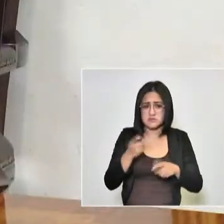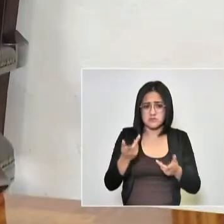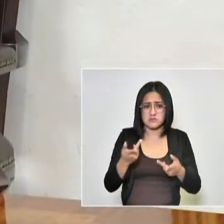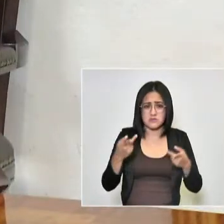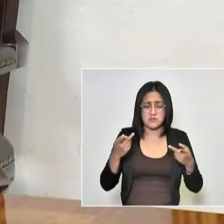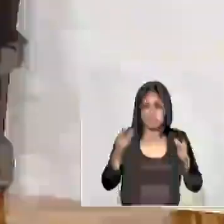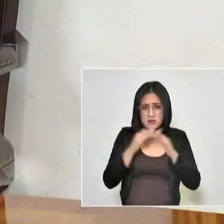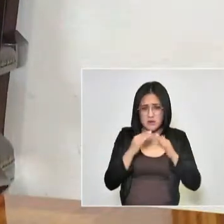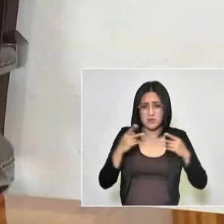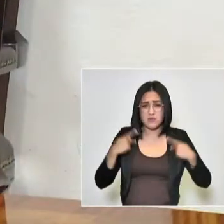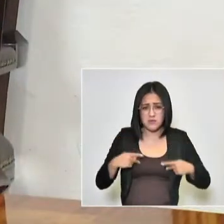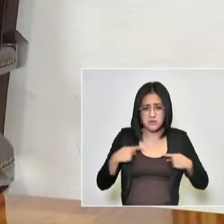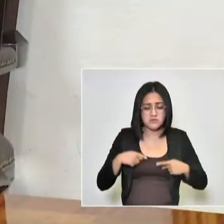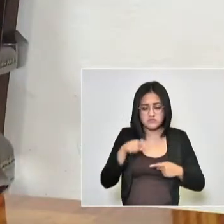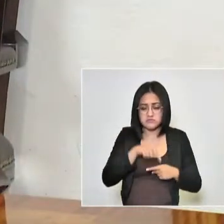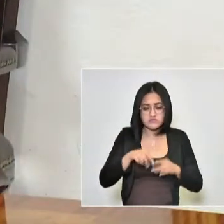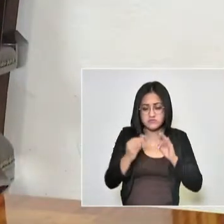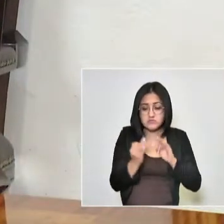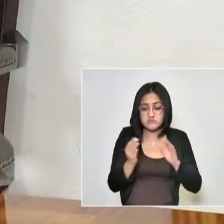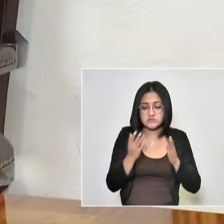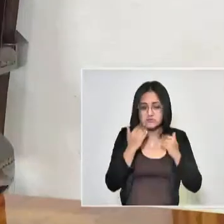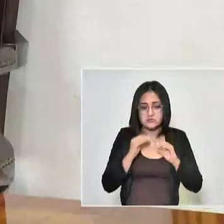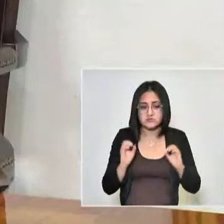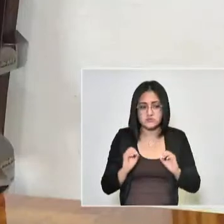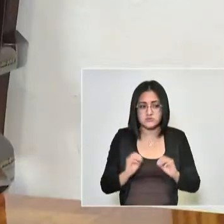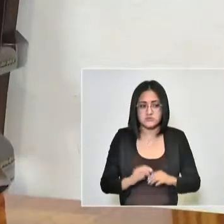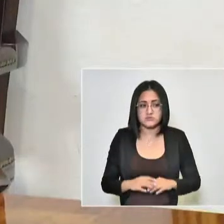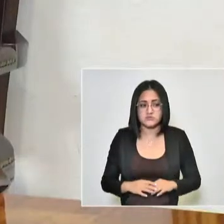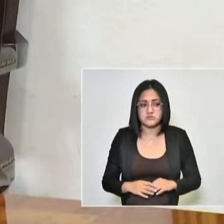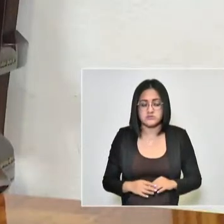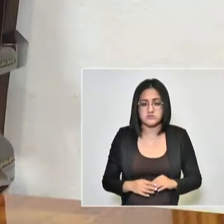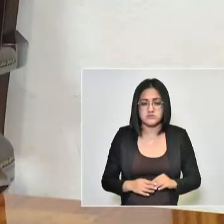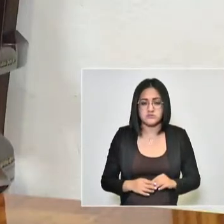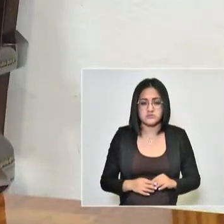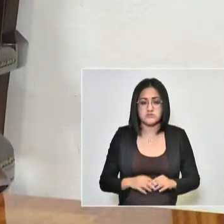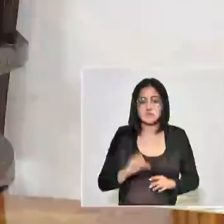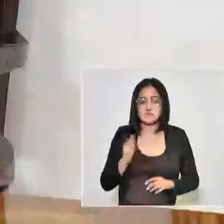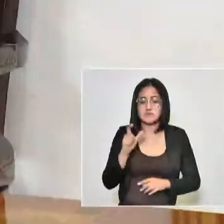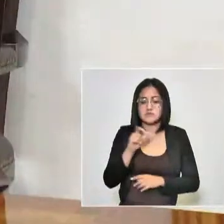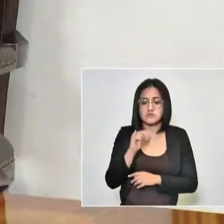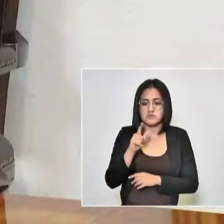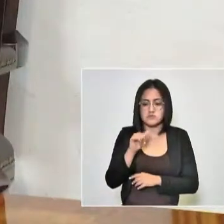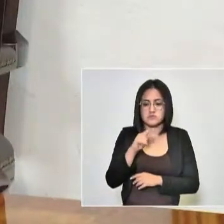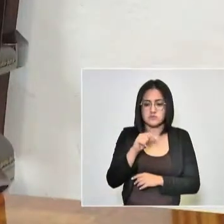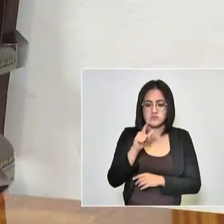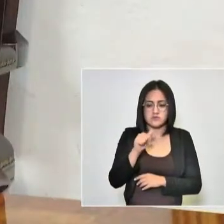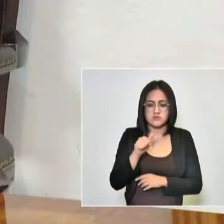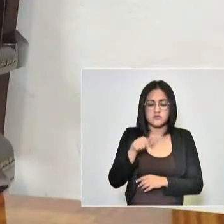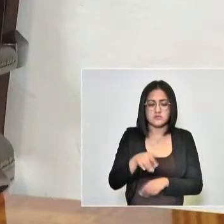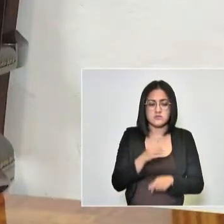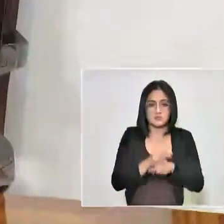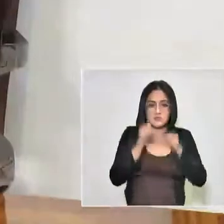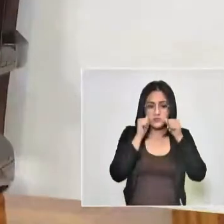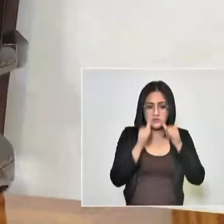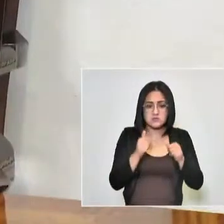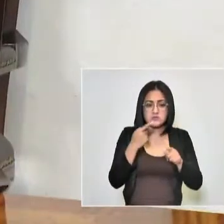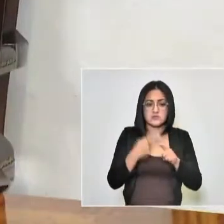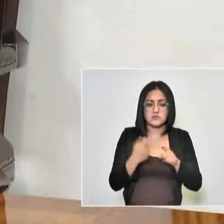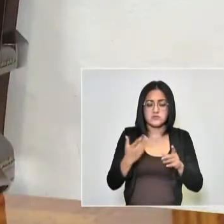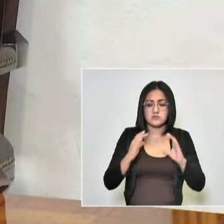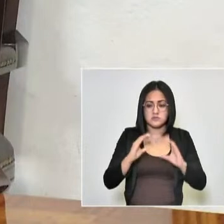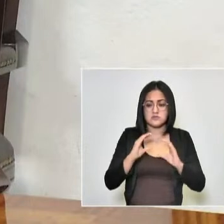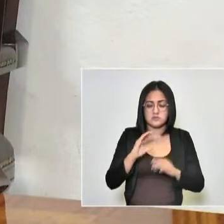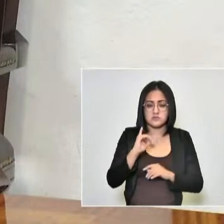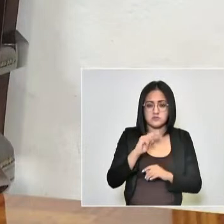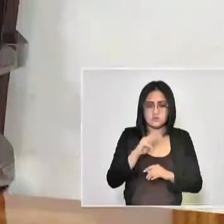ni de personas en la zona. El de Xilititla, está atendido por